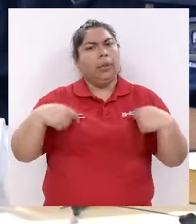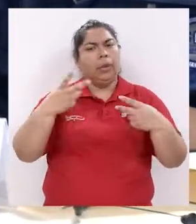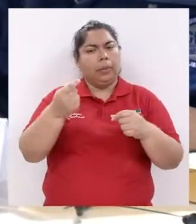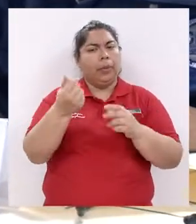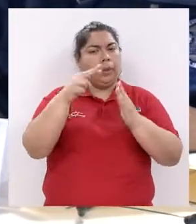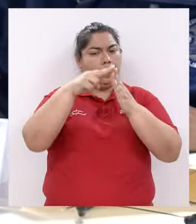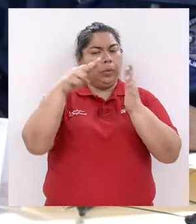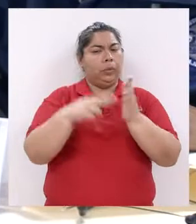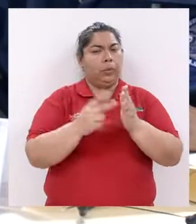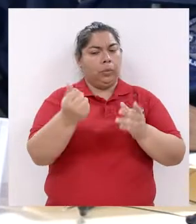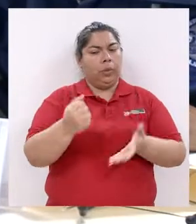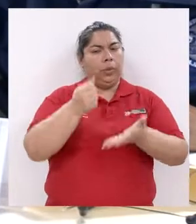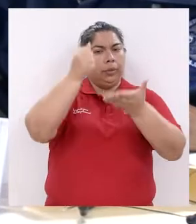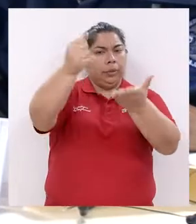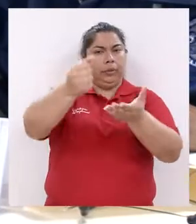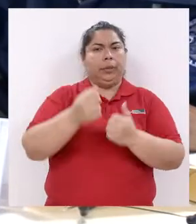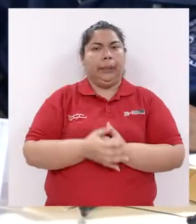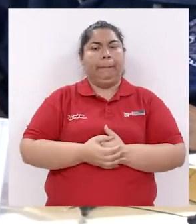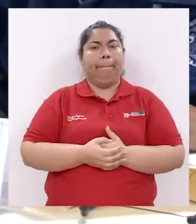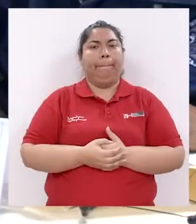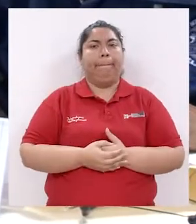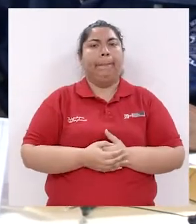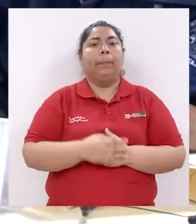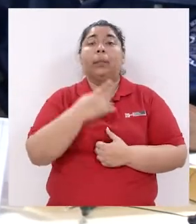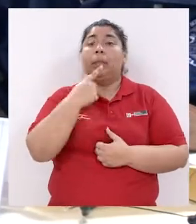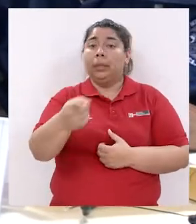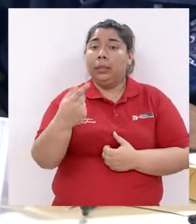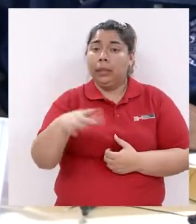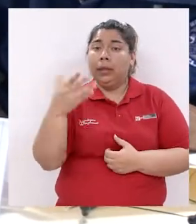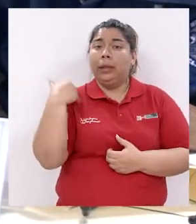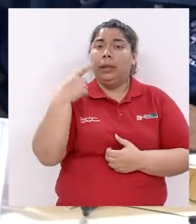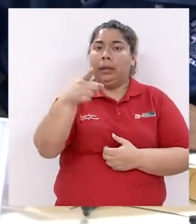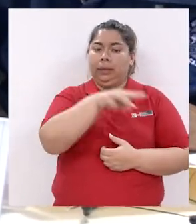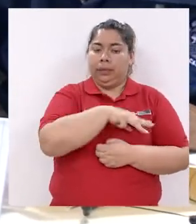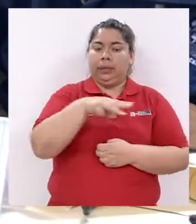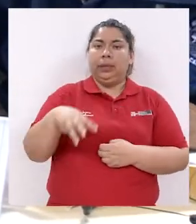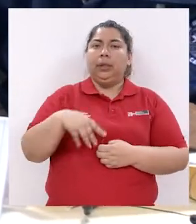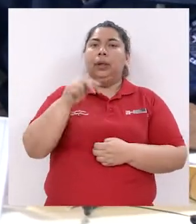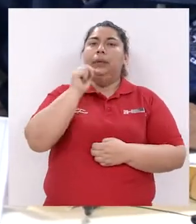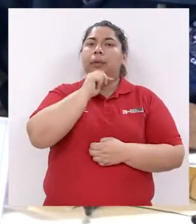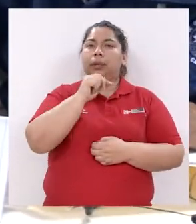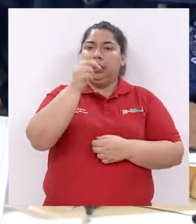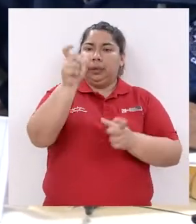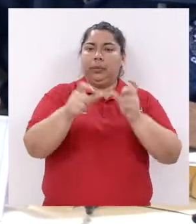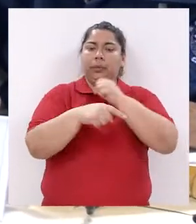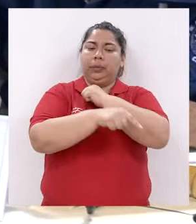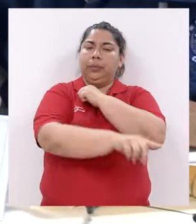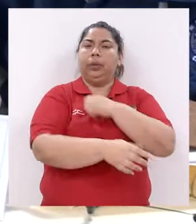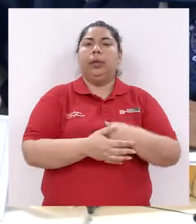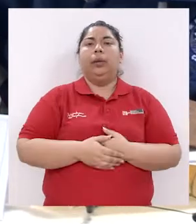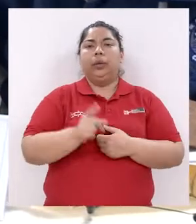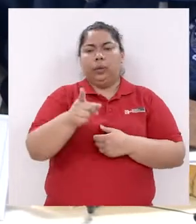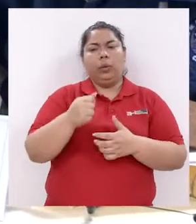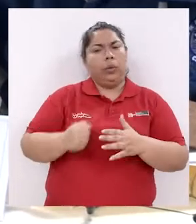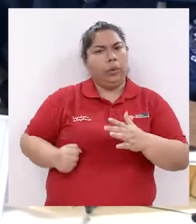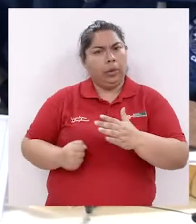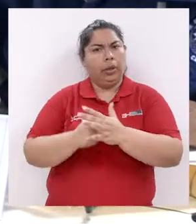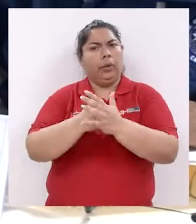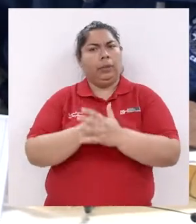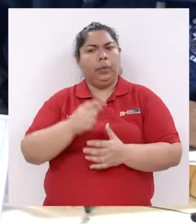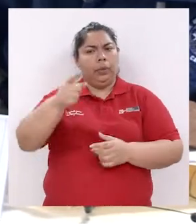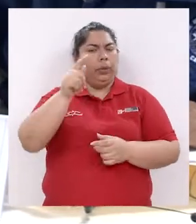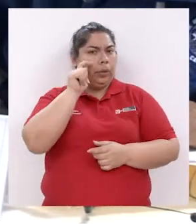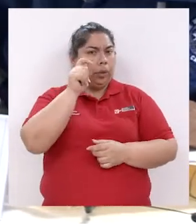parte presupuestal. Entonces, tienen desde el Ministerio de la Mujer y Poblaciones Vulnerables todo el apoyo